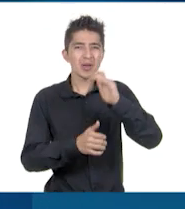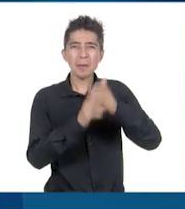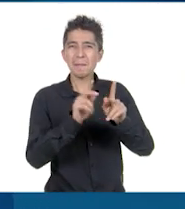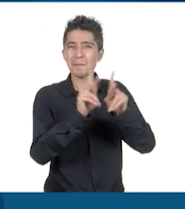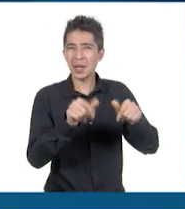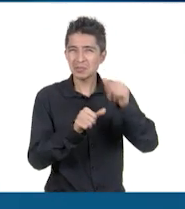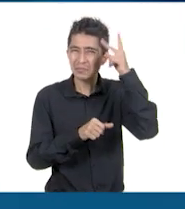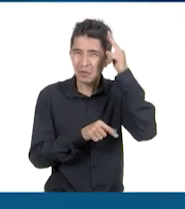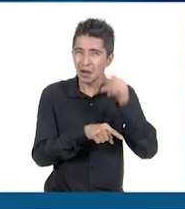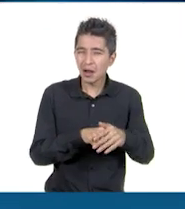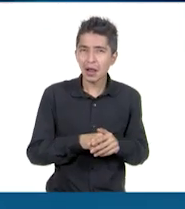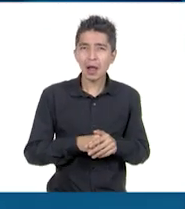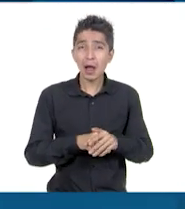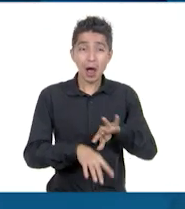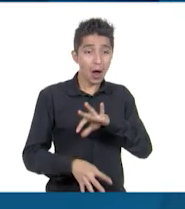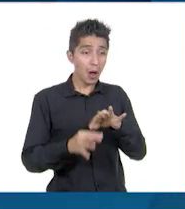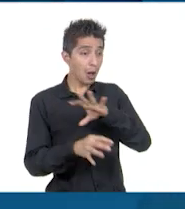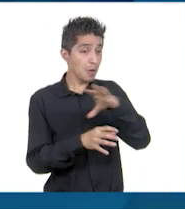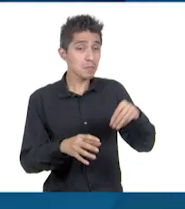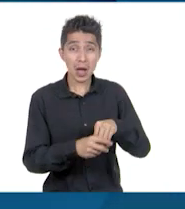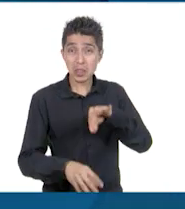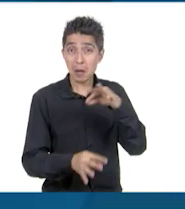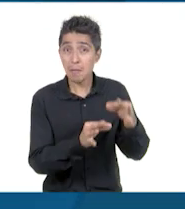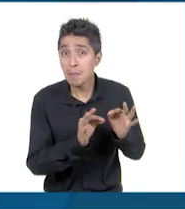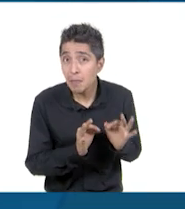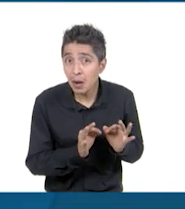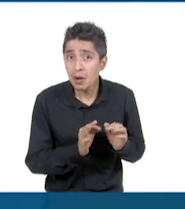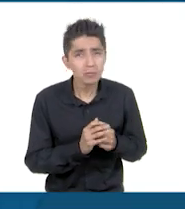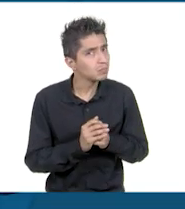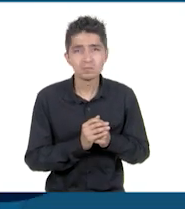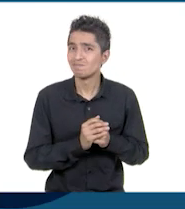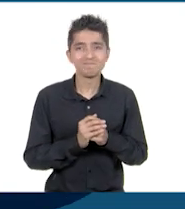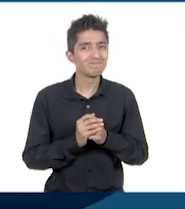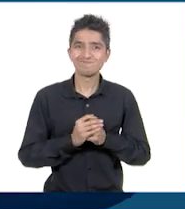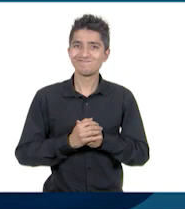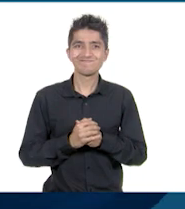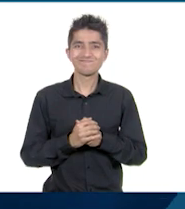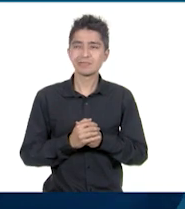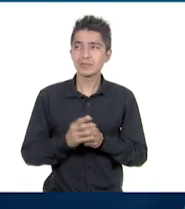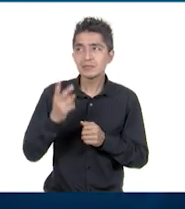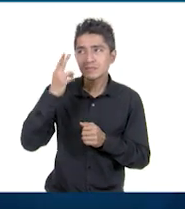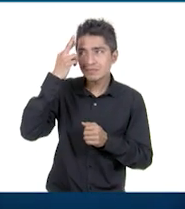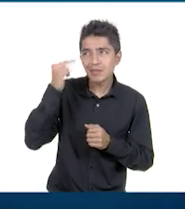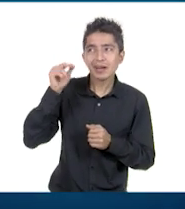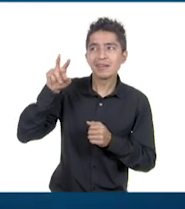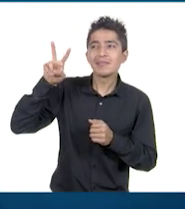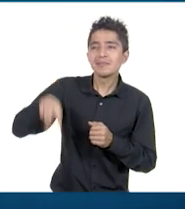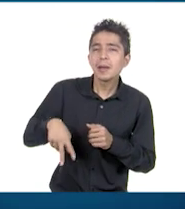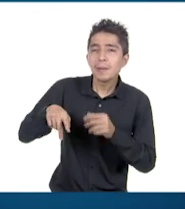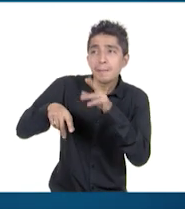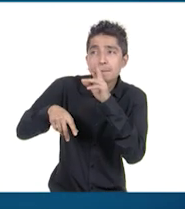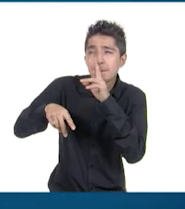verdad es que no fueron absolutas. Es cierto, maestra. Las mejoras